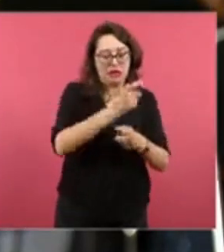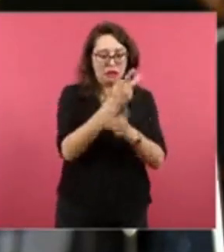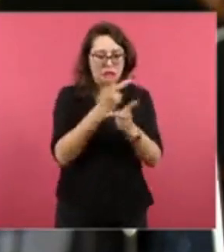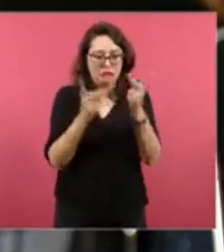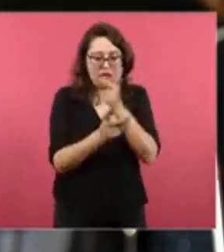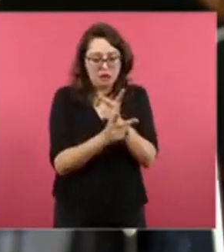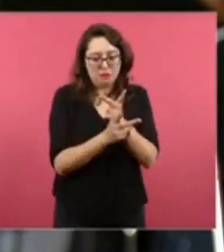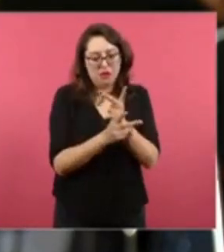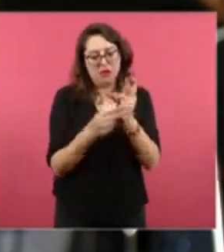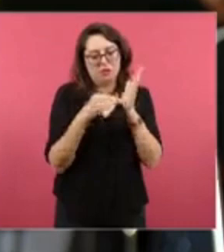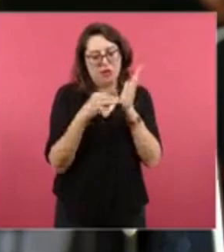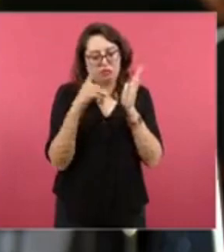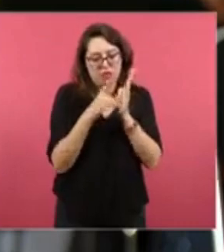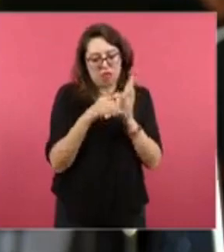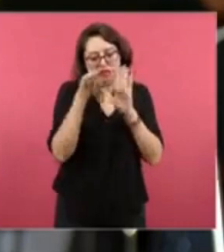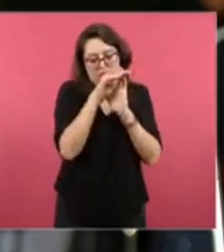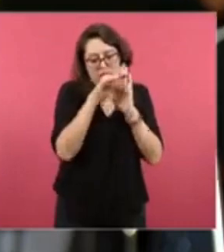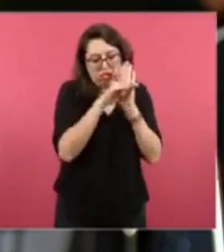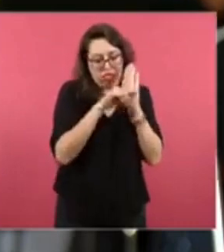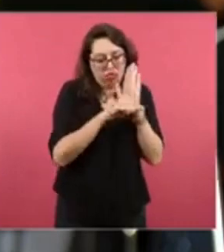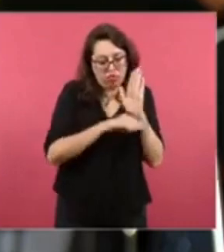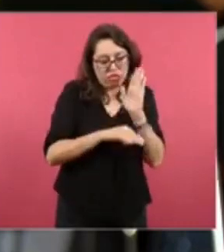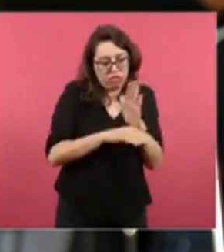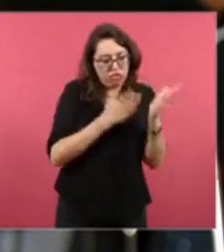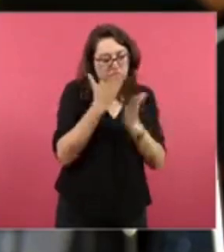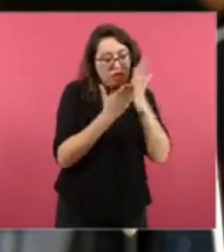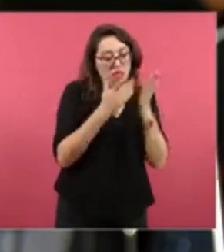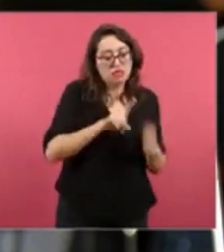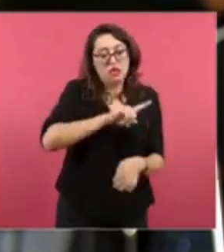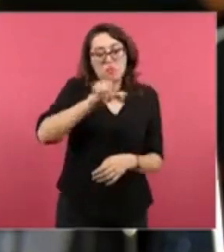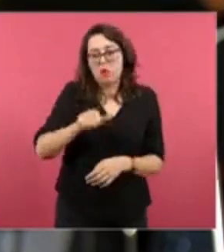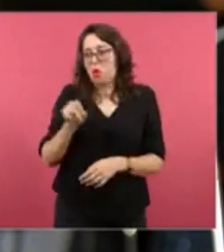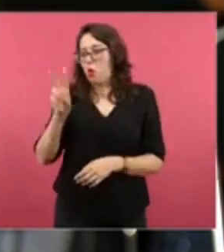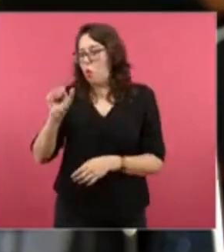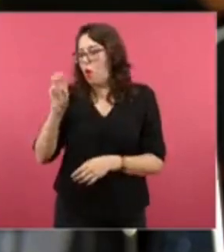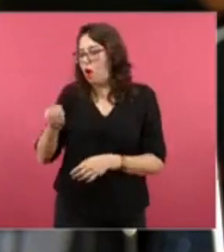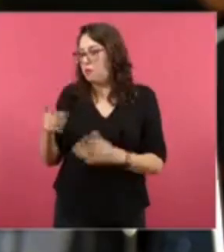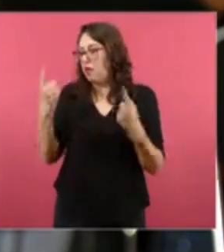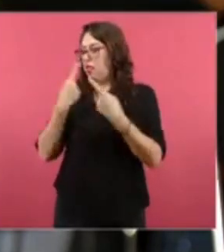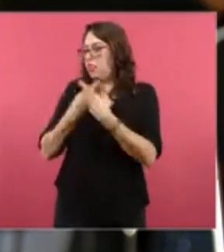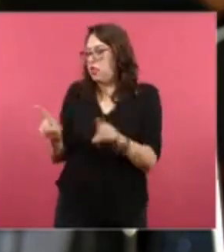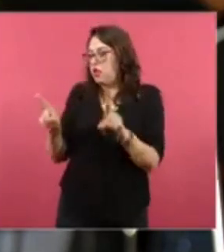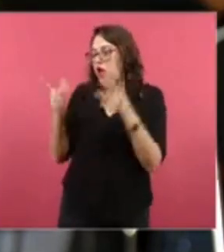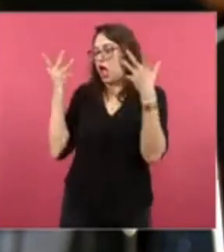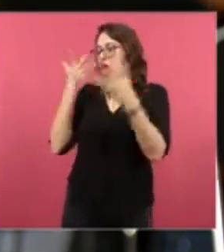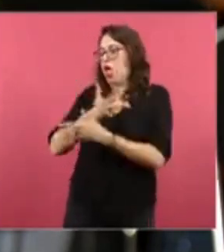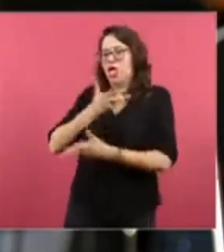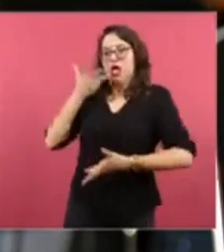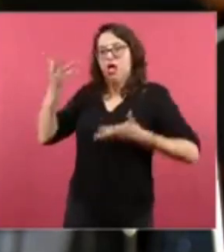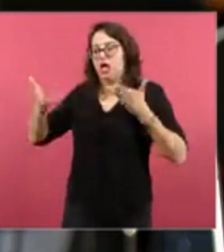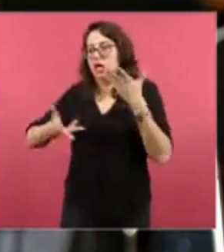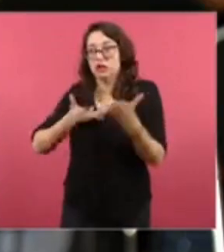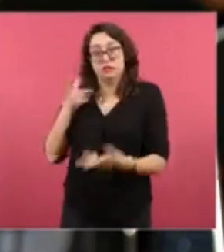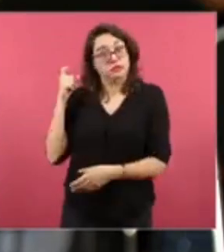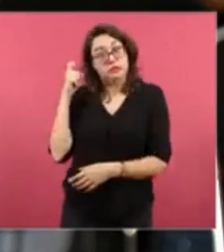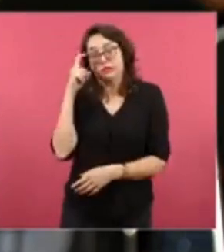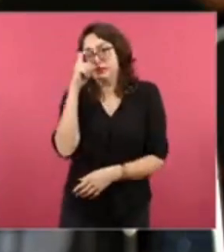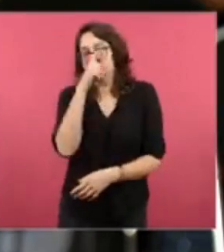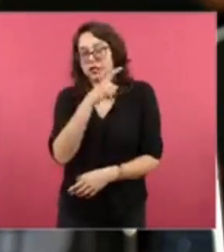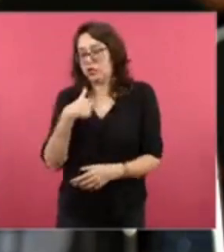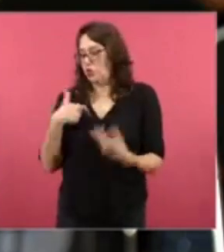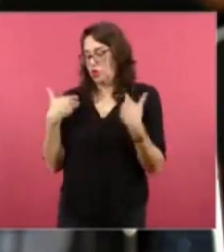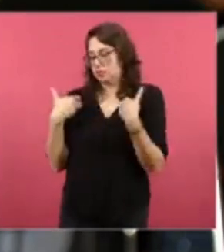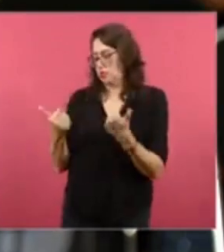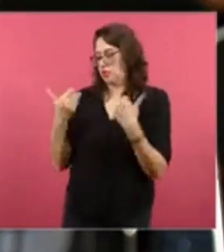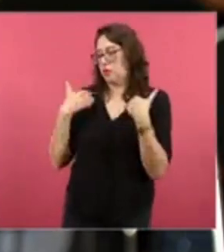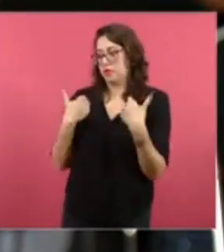de esta conferencia, pues de inicio, Leti, por retomar el tema de la compañera de los estados que tienen controversias. Ya mencionabas tú el tema